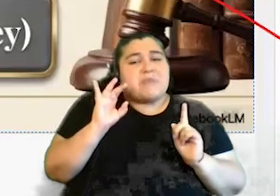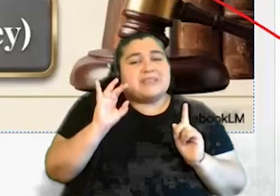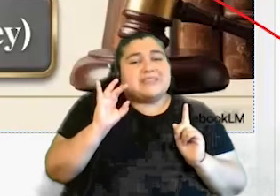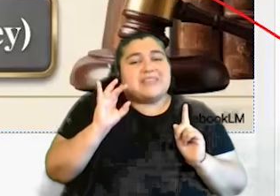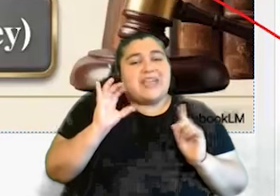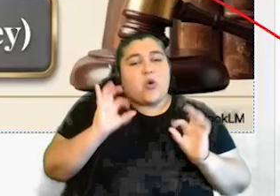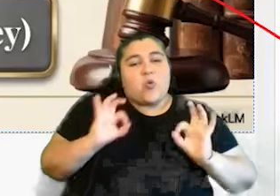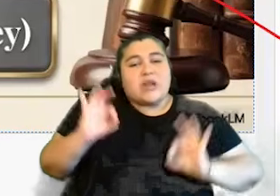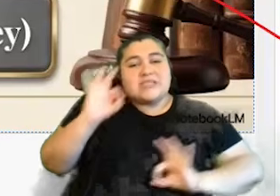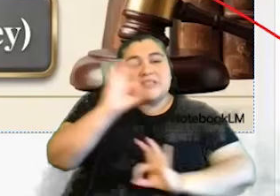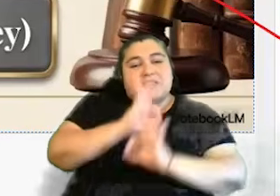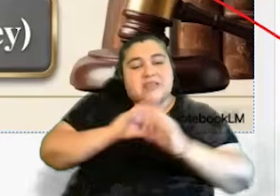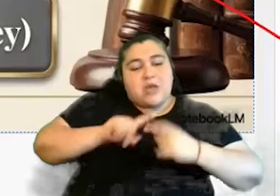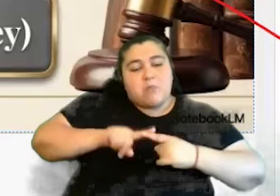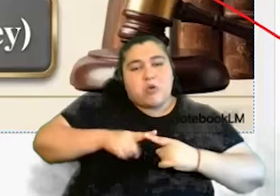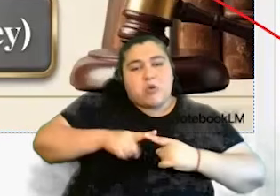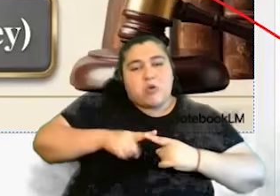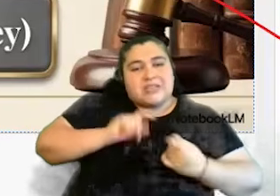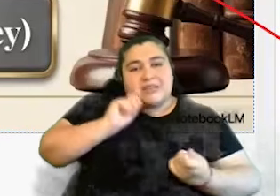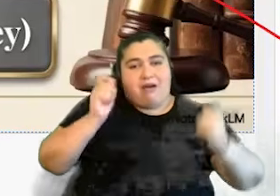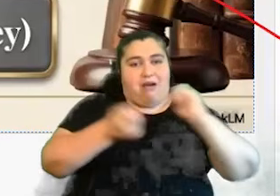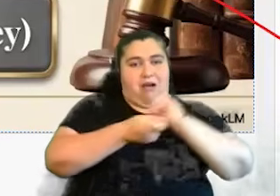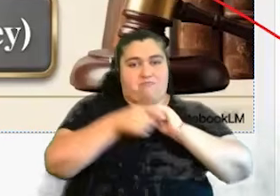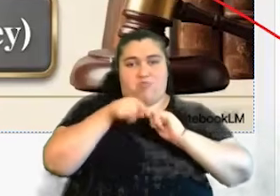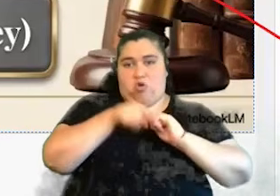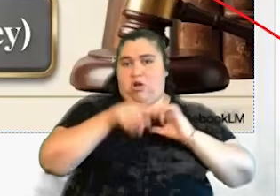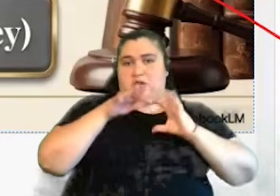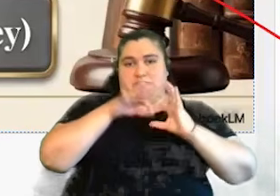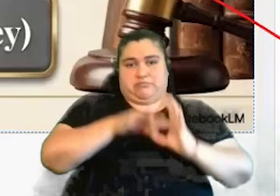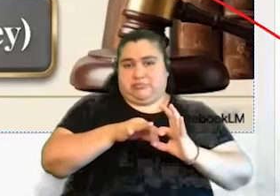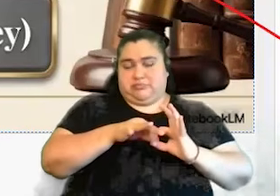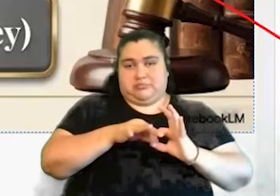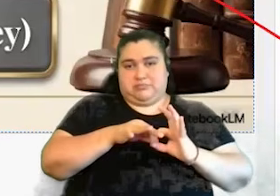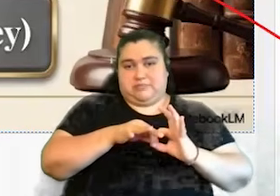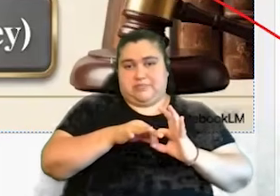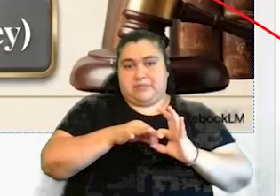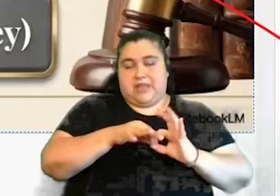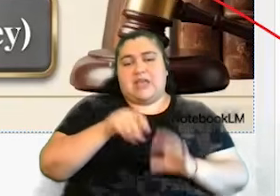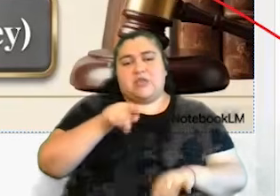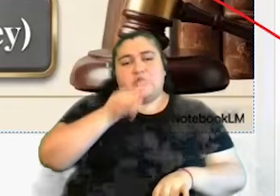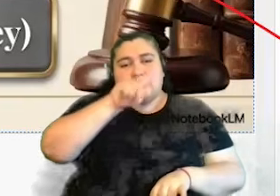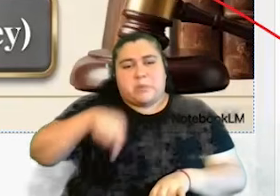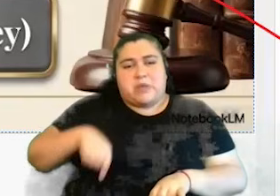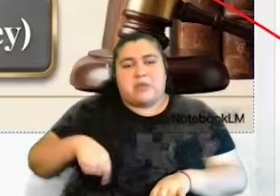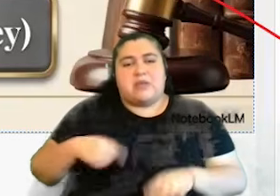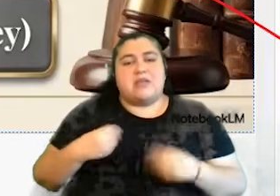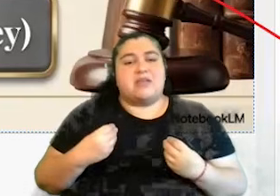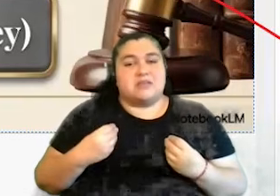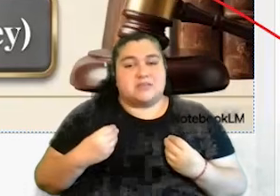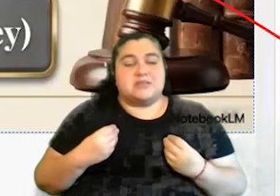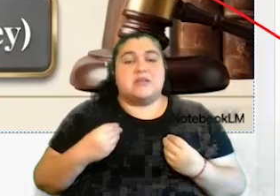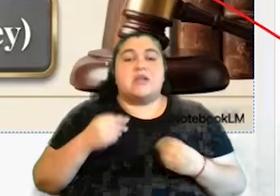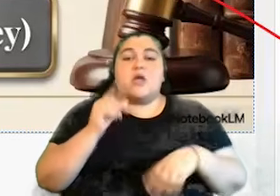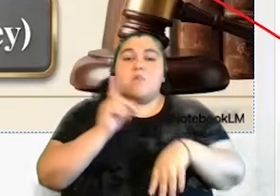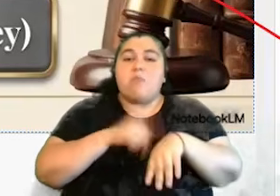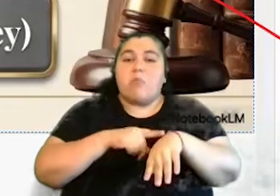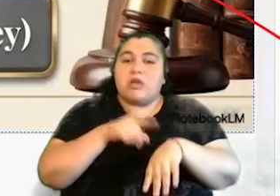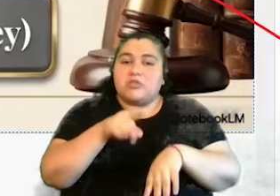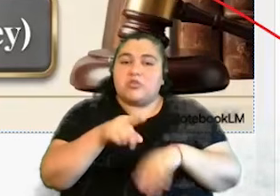Estado, porque los aumentos no eran uniformes. Entonces correspondía aplicar la